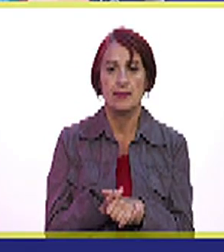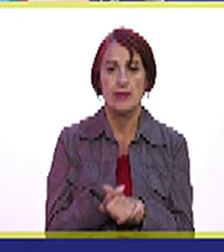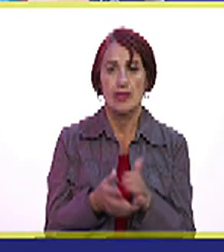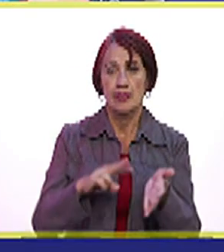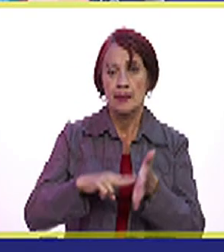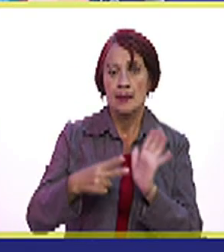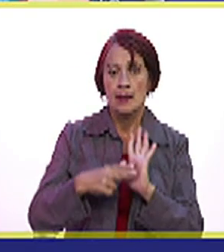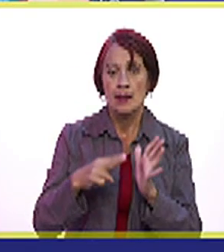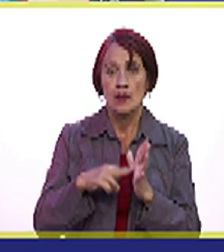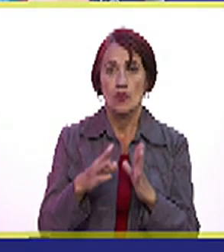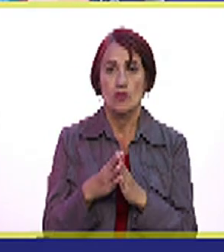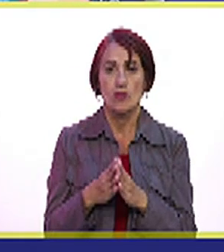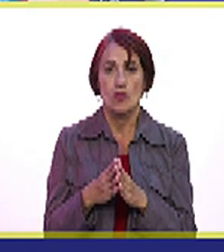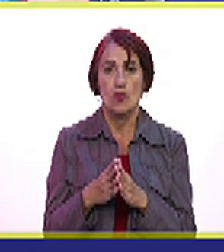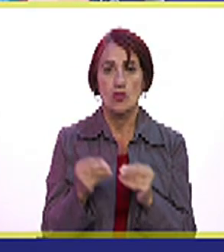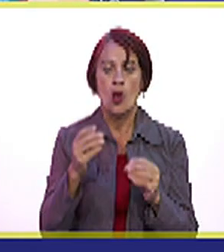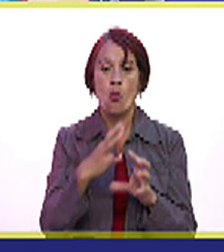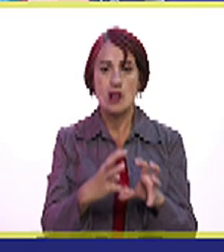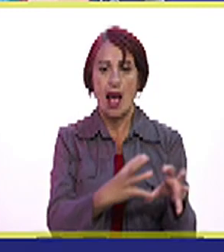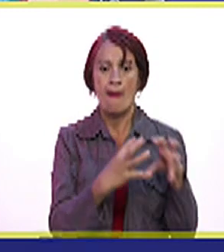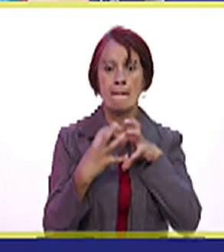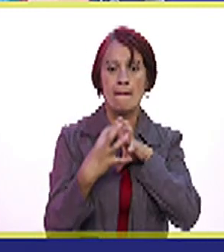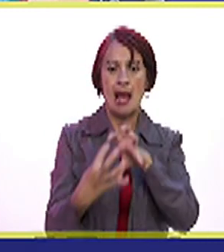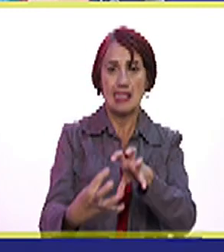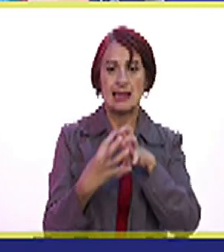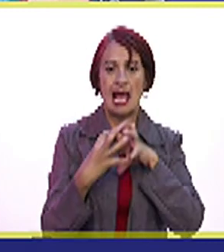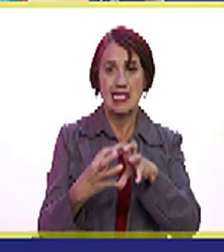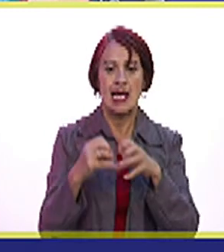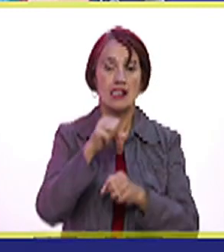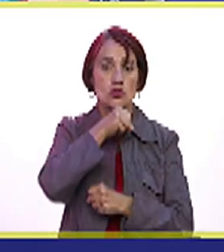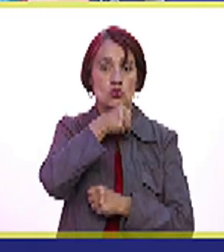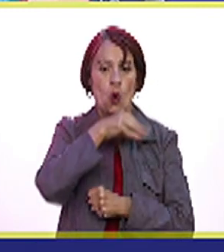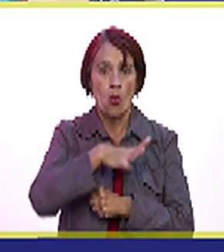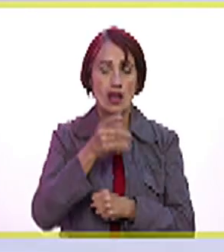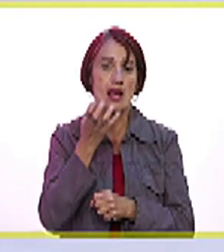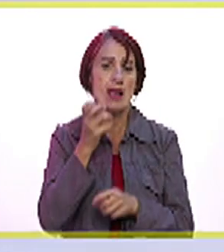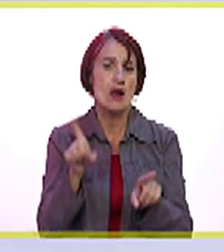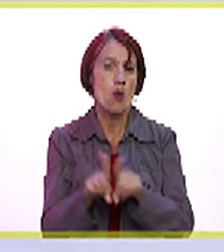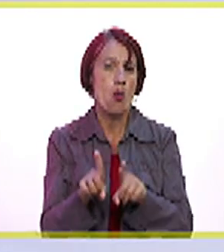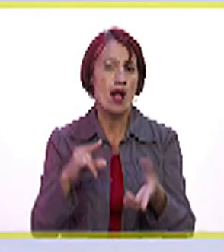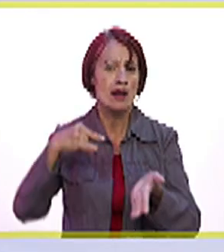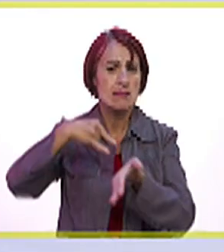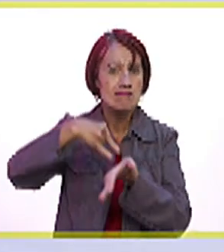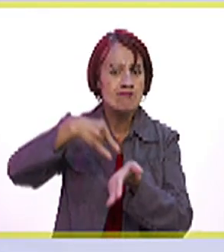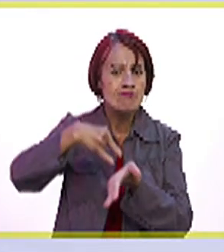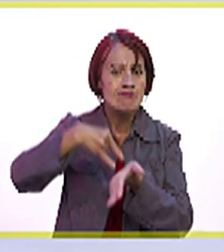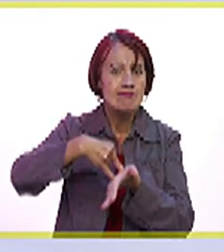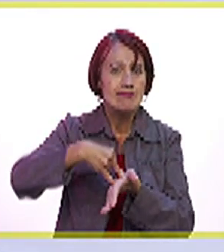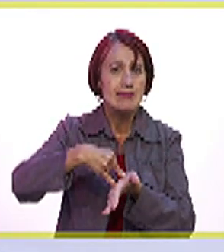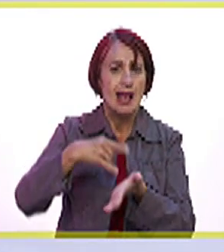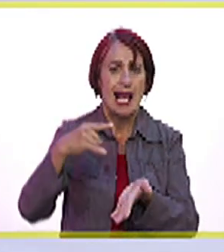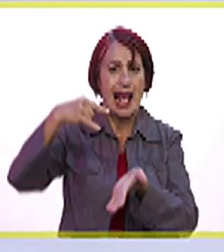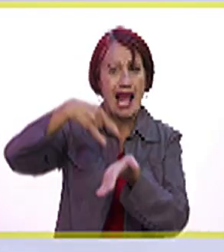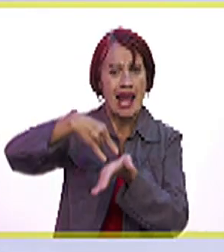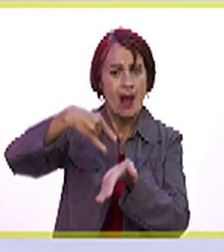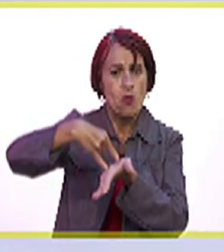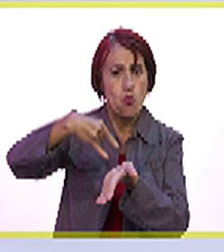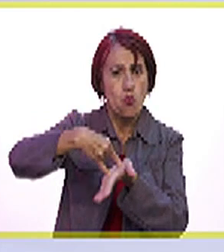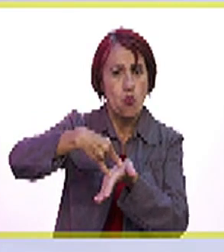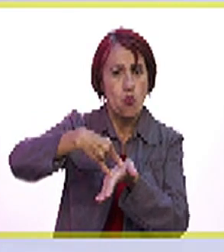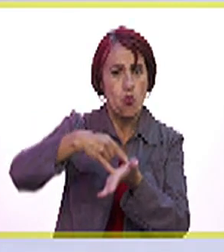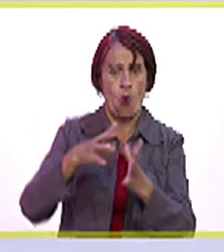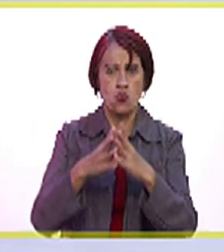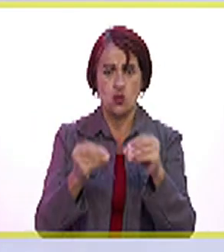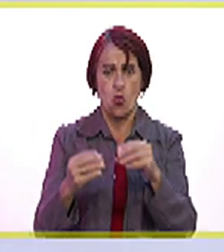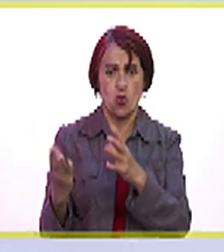escenificación de una batalla histórica, como se hace en el estado Carabobo cuando escenifican la batalla de Carabobo las y